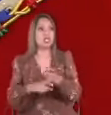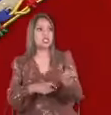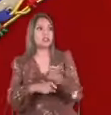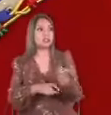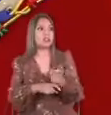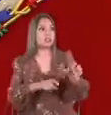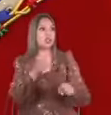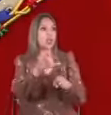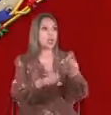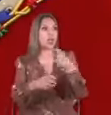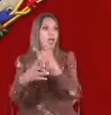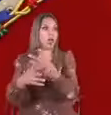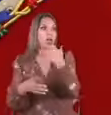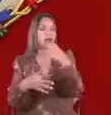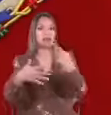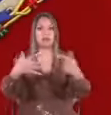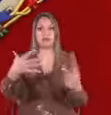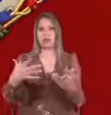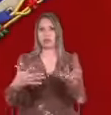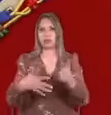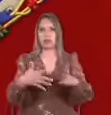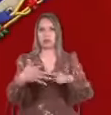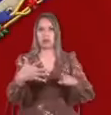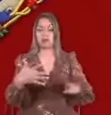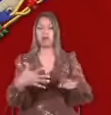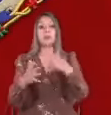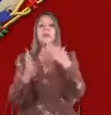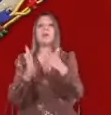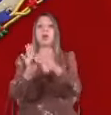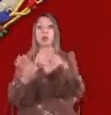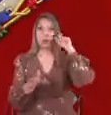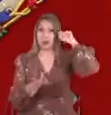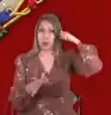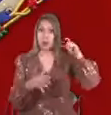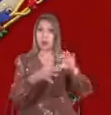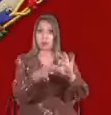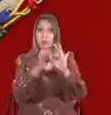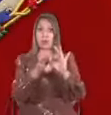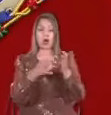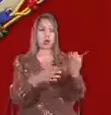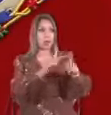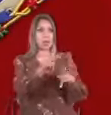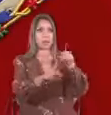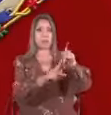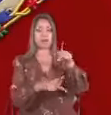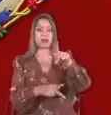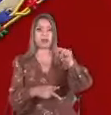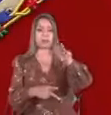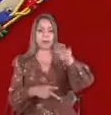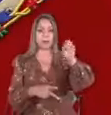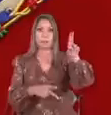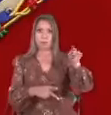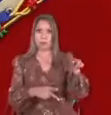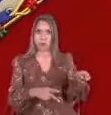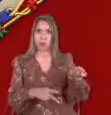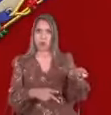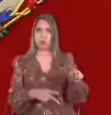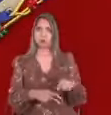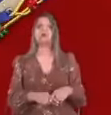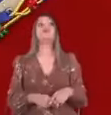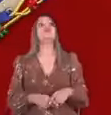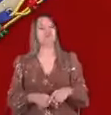y desprestigiados. Una muestra de ello es lo que sucedió, por ejemplo, con mi compañera prefecta Paola Pavón, cuando de la manera más